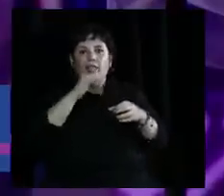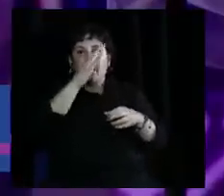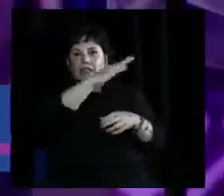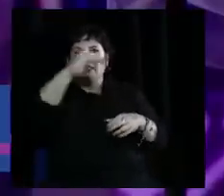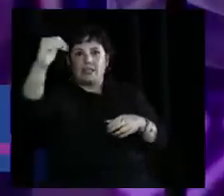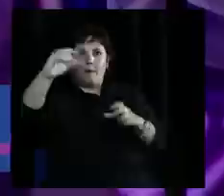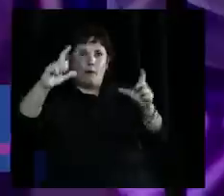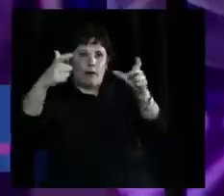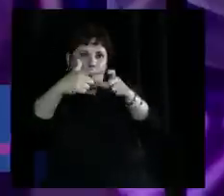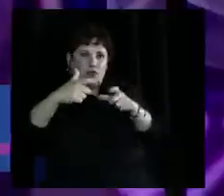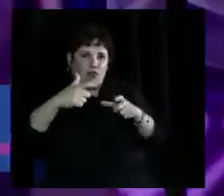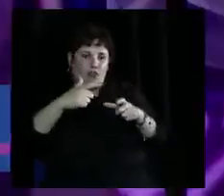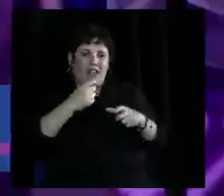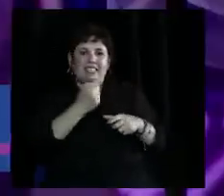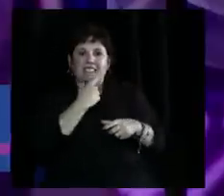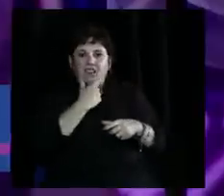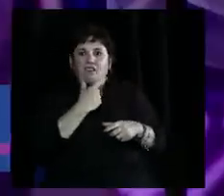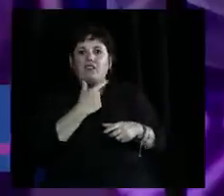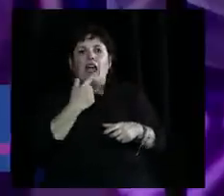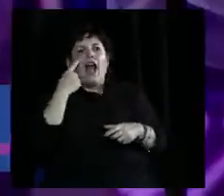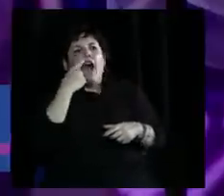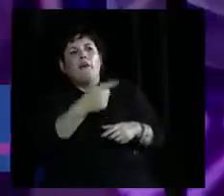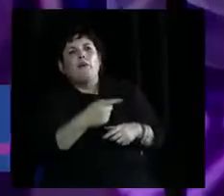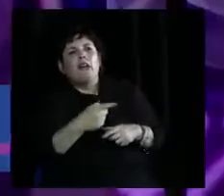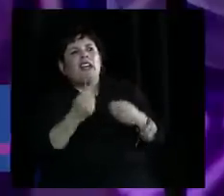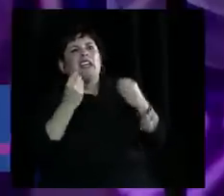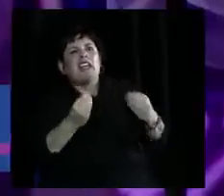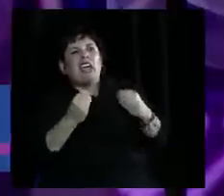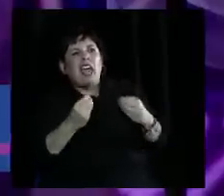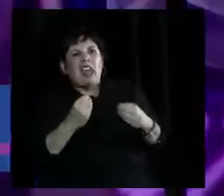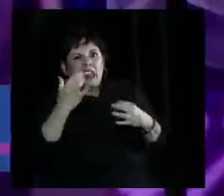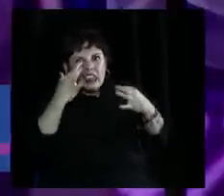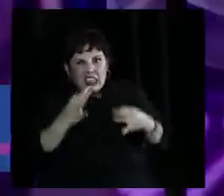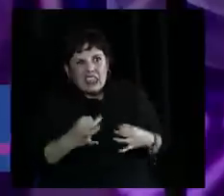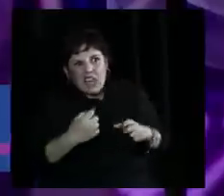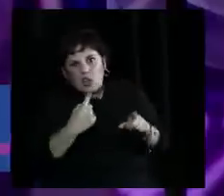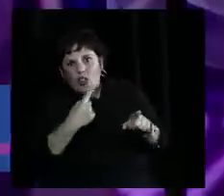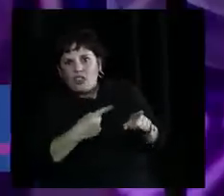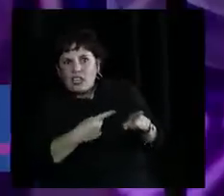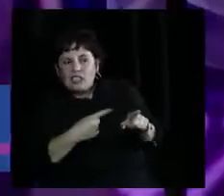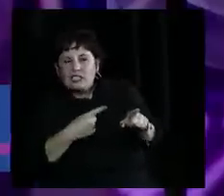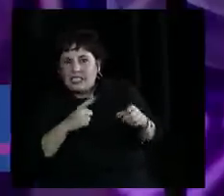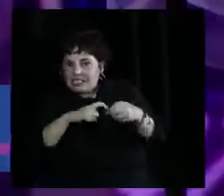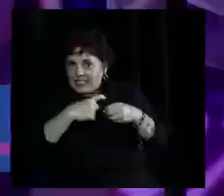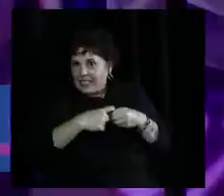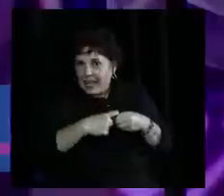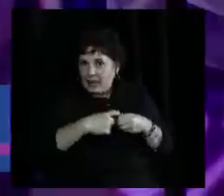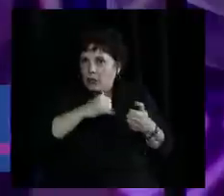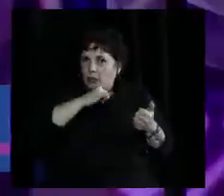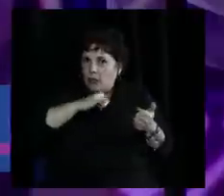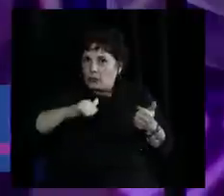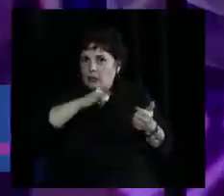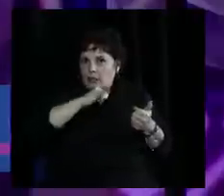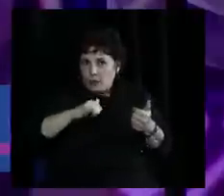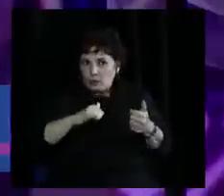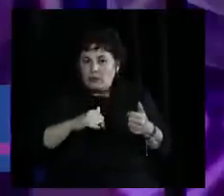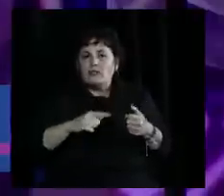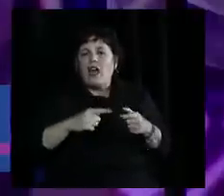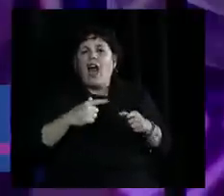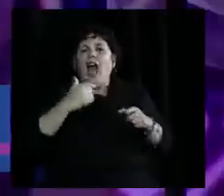reunión. Para ver que efectivamente que era de cierto lo que estaba diciendo el sindicato, de que estaban